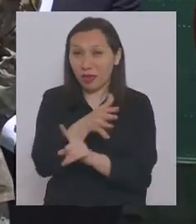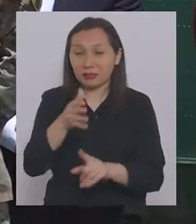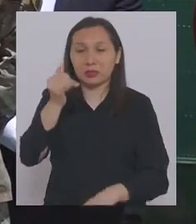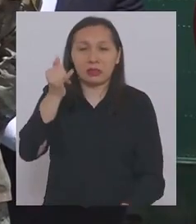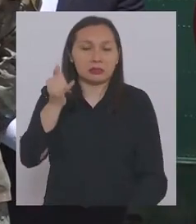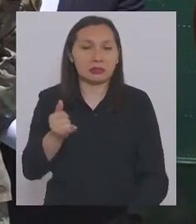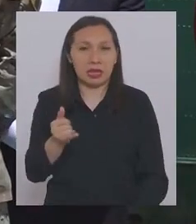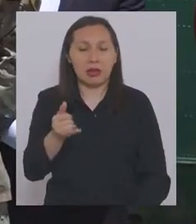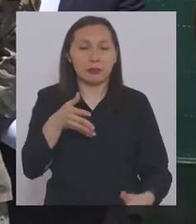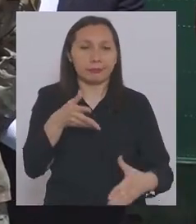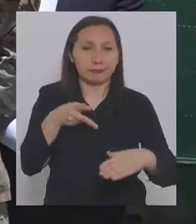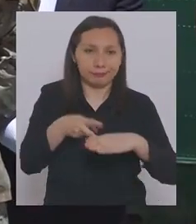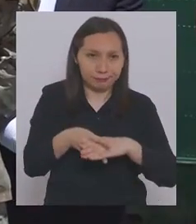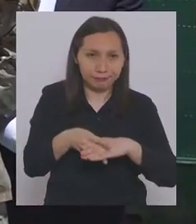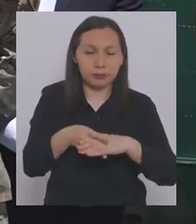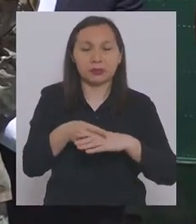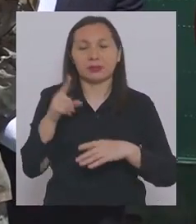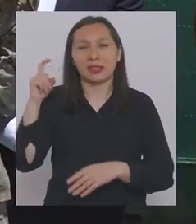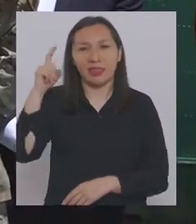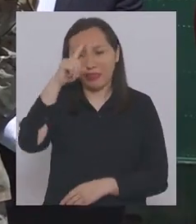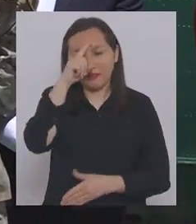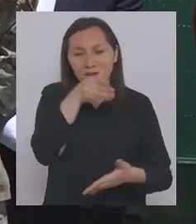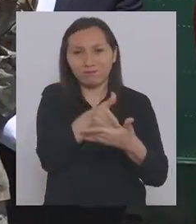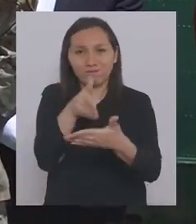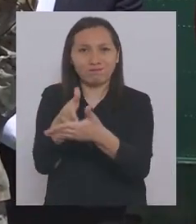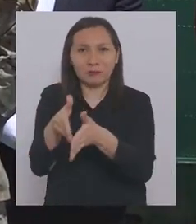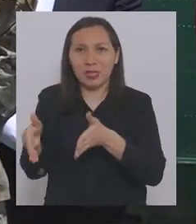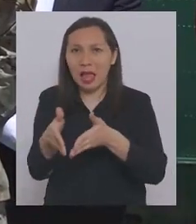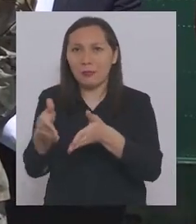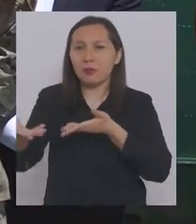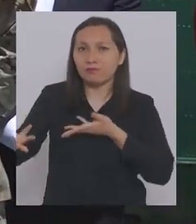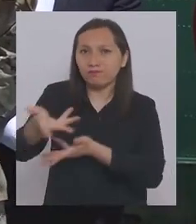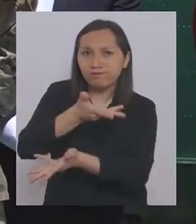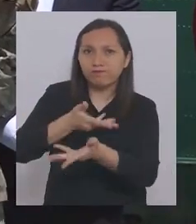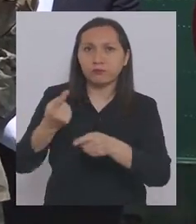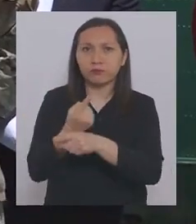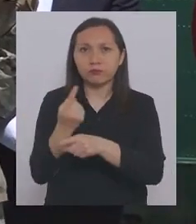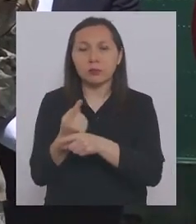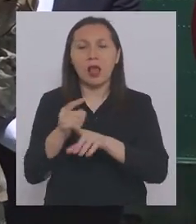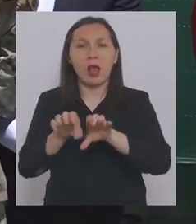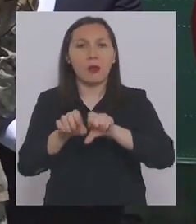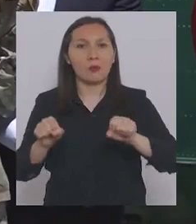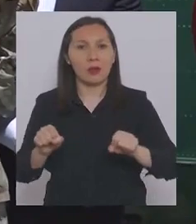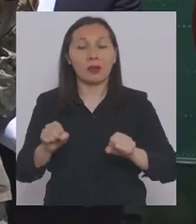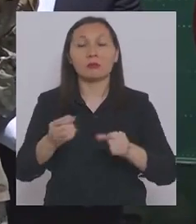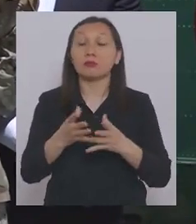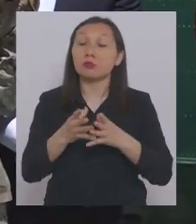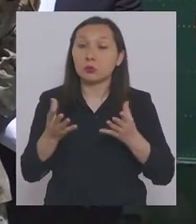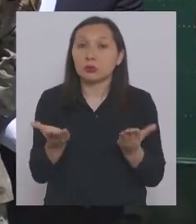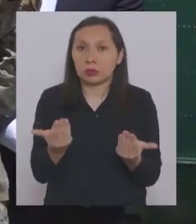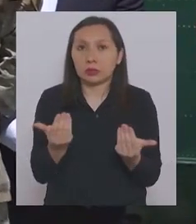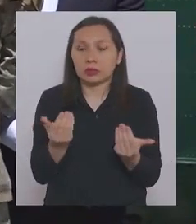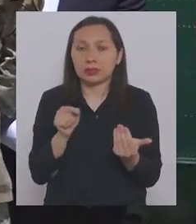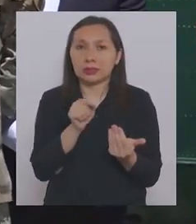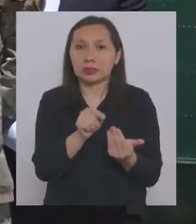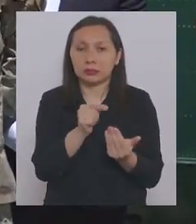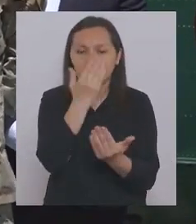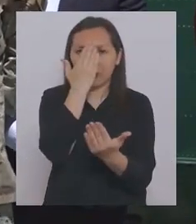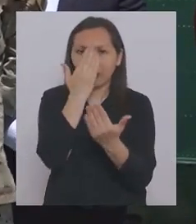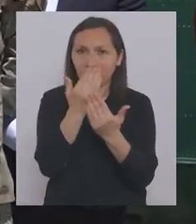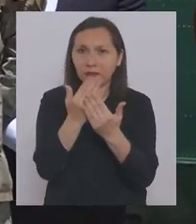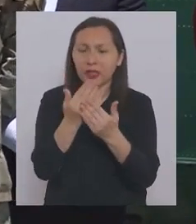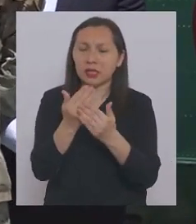siempre obstaculiza y dificulta los caminos del diálogo y los acuerdos tan necesarios para enfrentar y